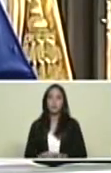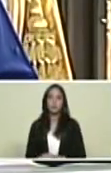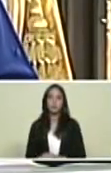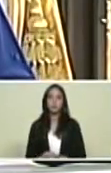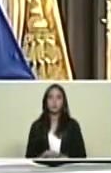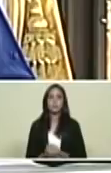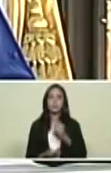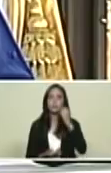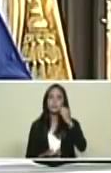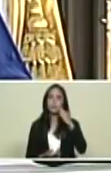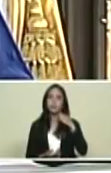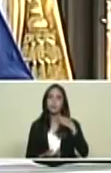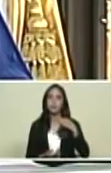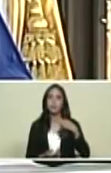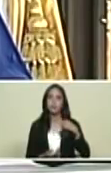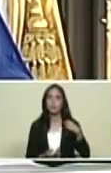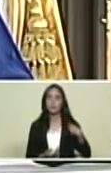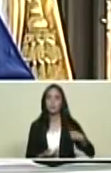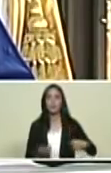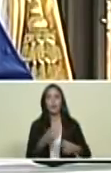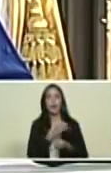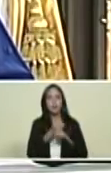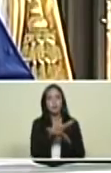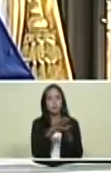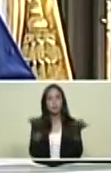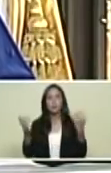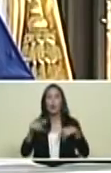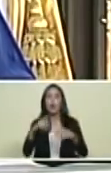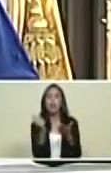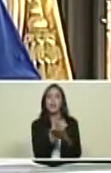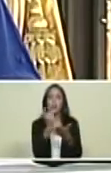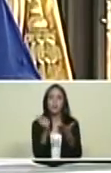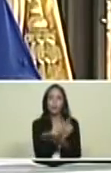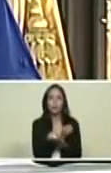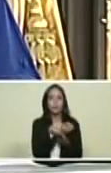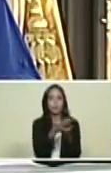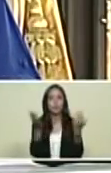precisamente el proceso de distribución de la colección Bicentenario.